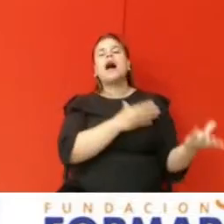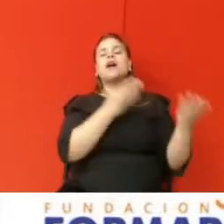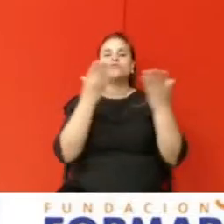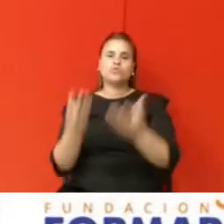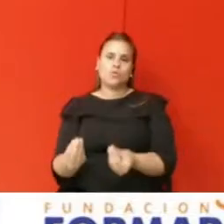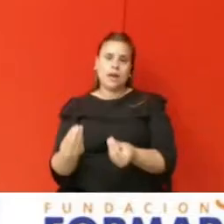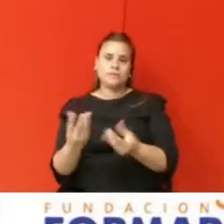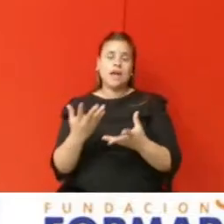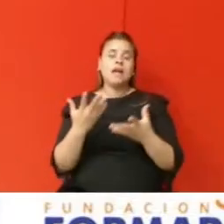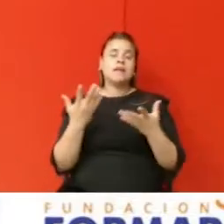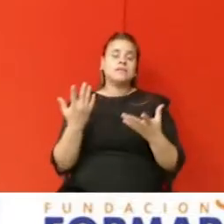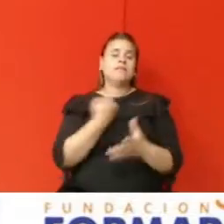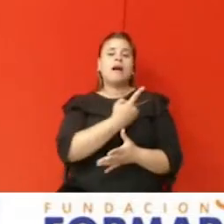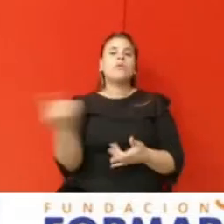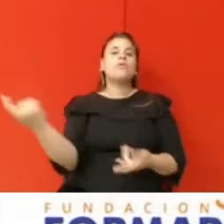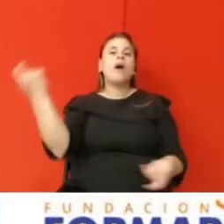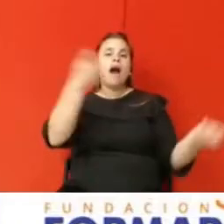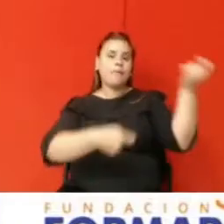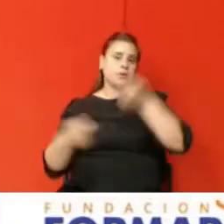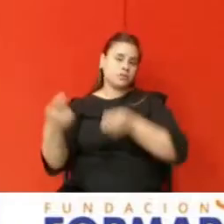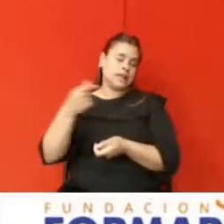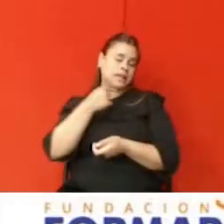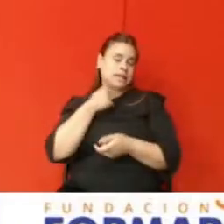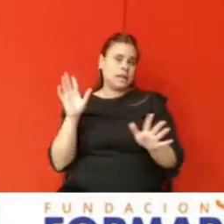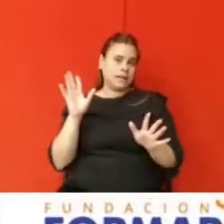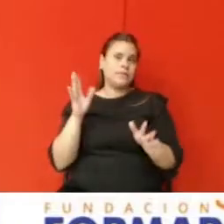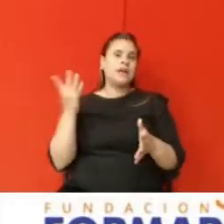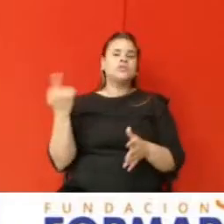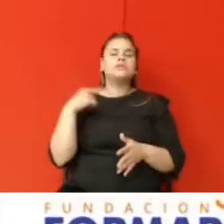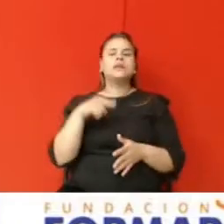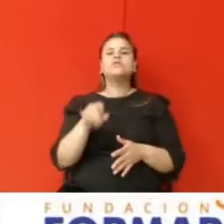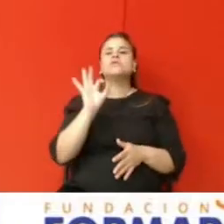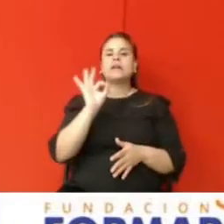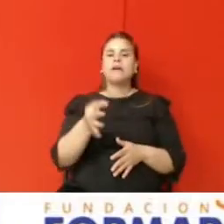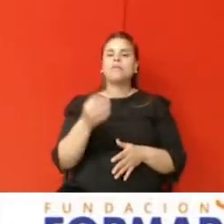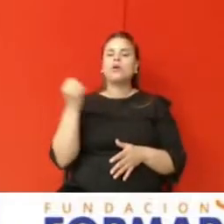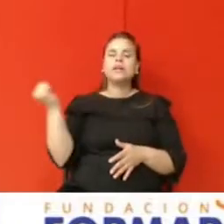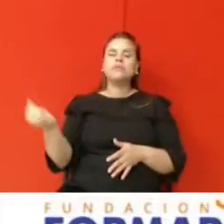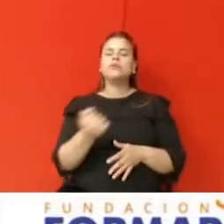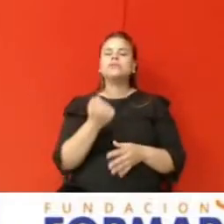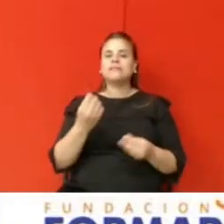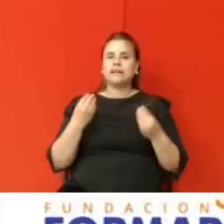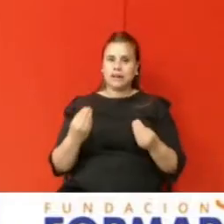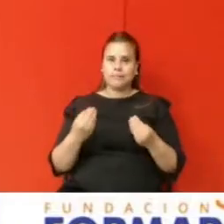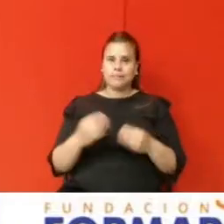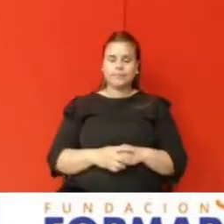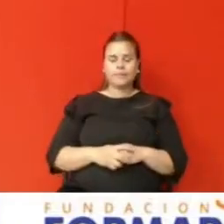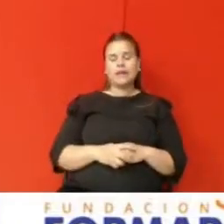mirada de cooperación. Y la circularidad la puse porque es algo importante. Cuando